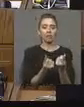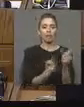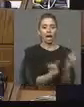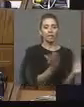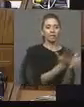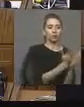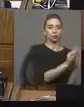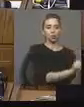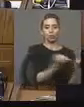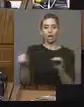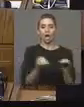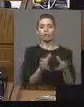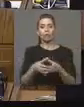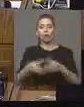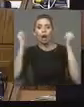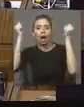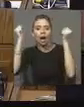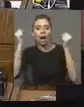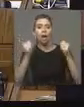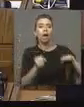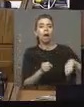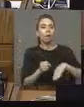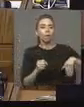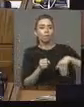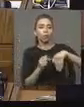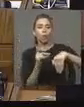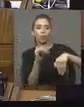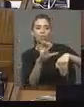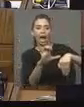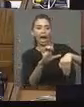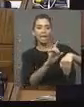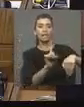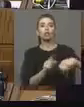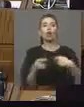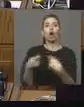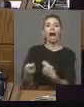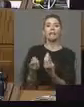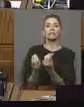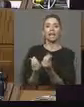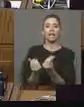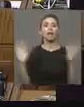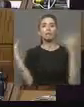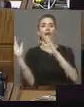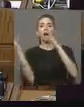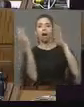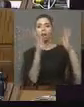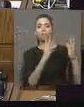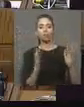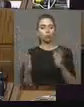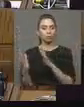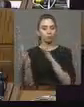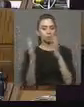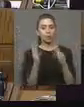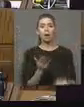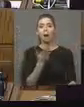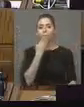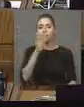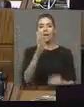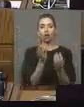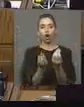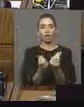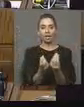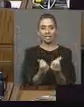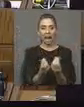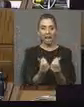estudiantes como si fueran barras bravas en los buses de la DAE en vez de invertir ese dinero en calidad mejora la calidad